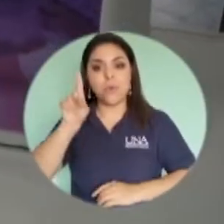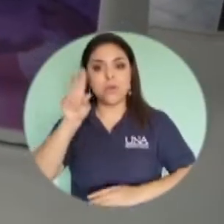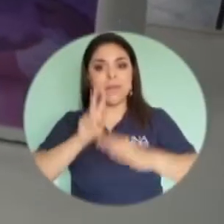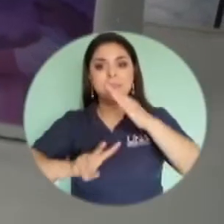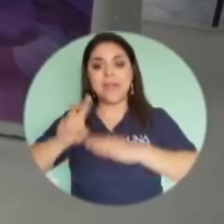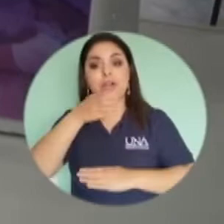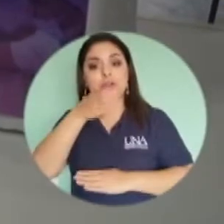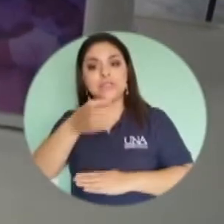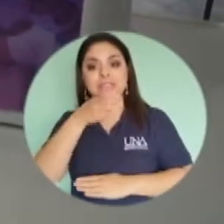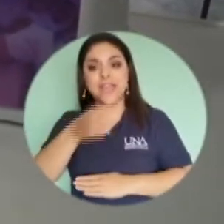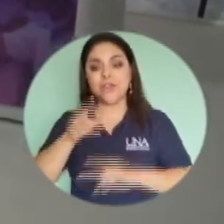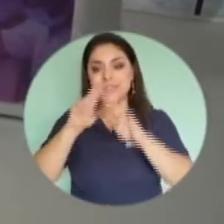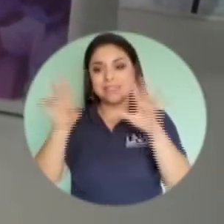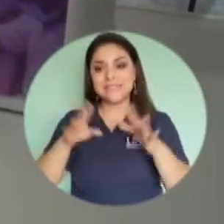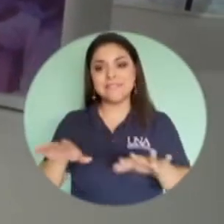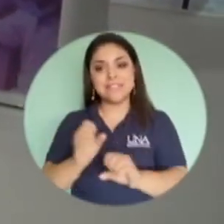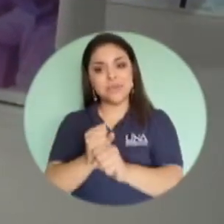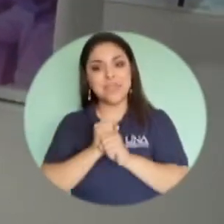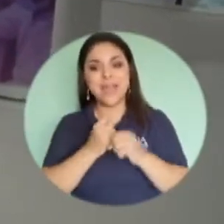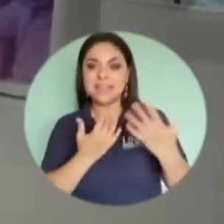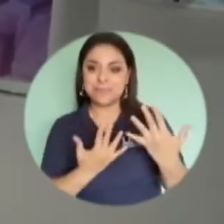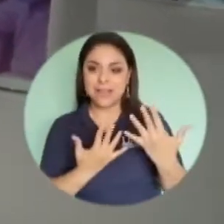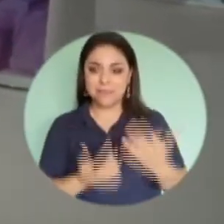sobre ciberseguridad. Le esperamos.